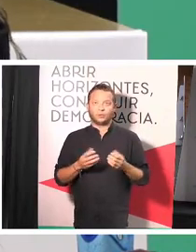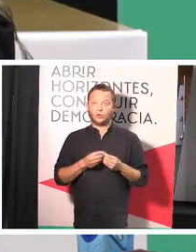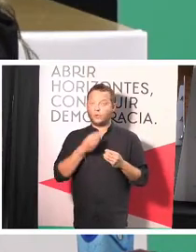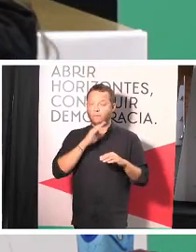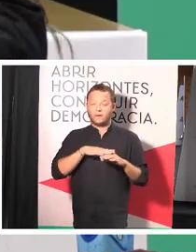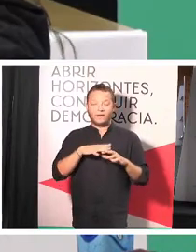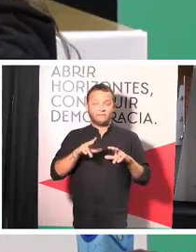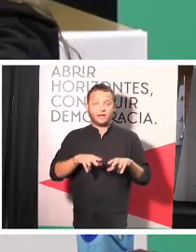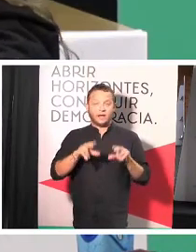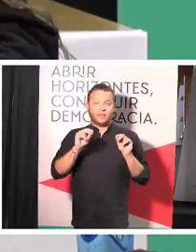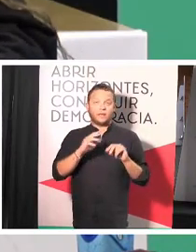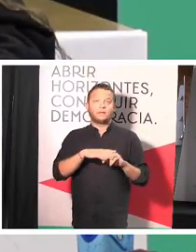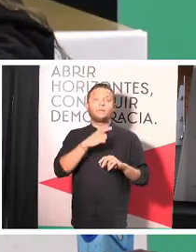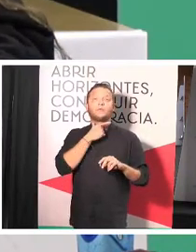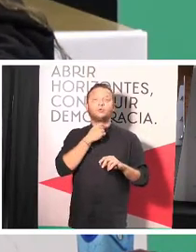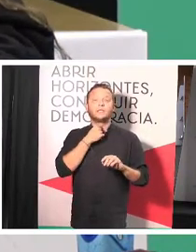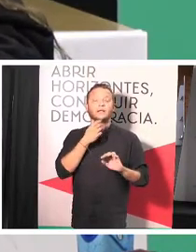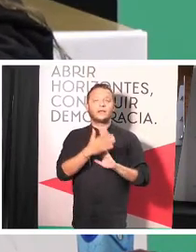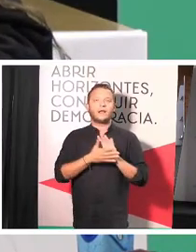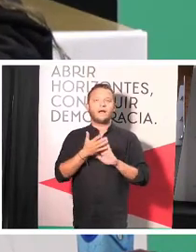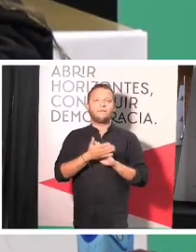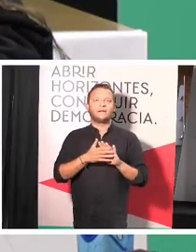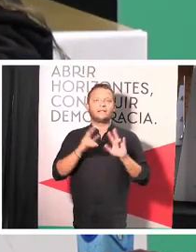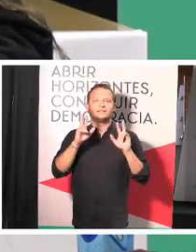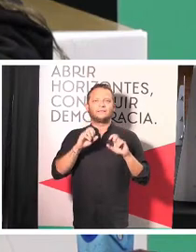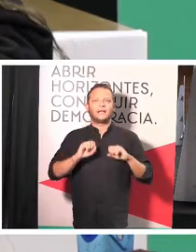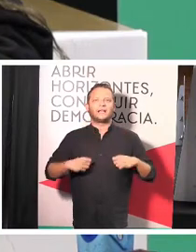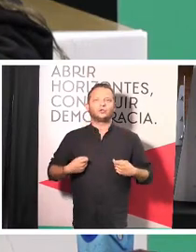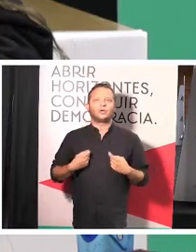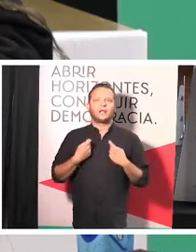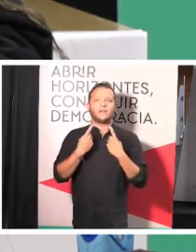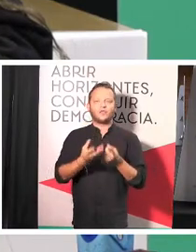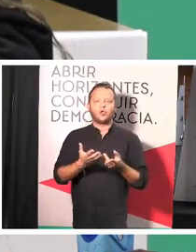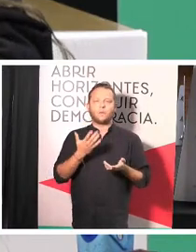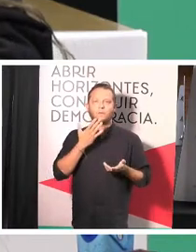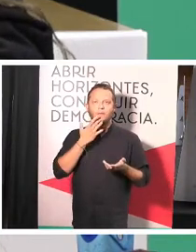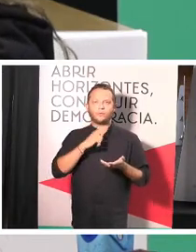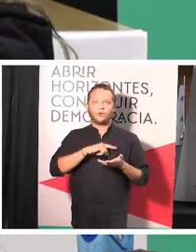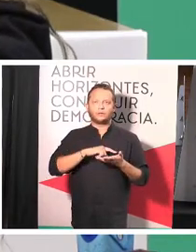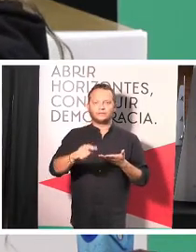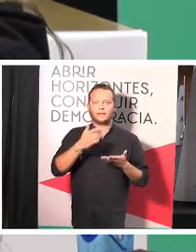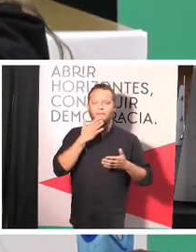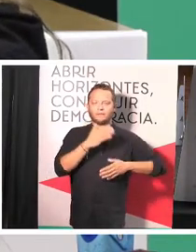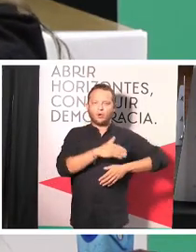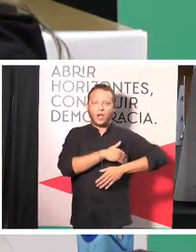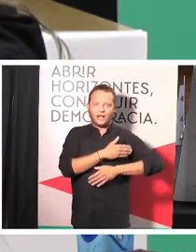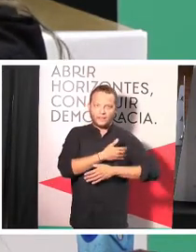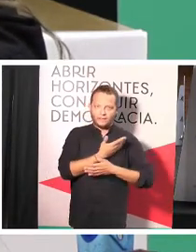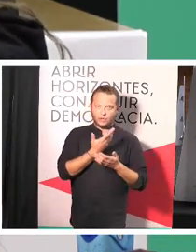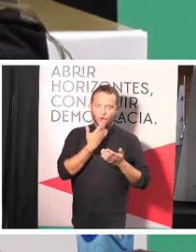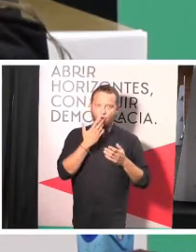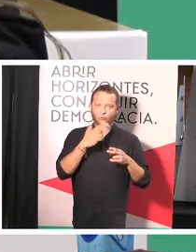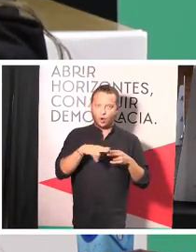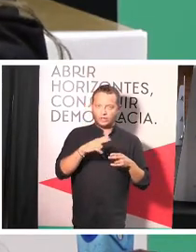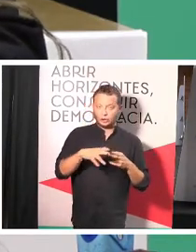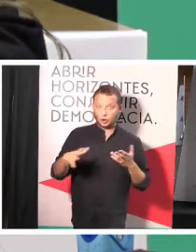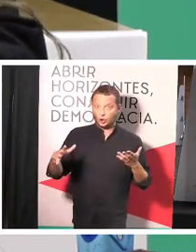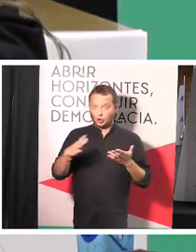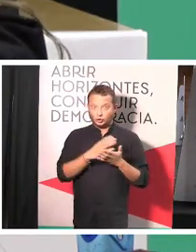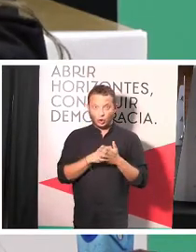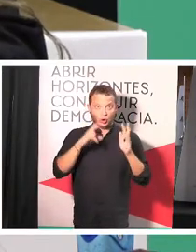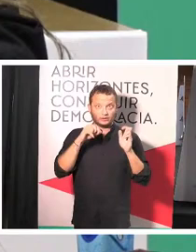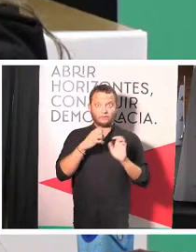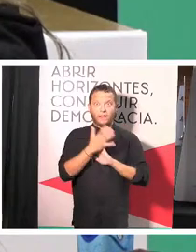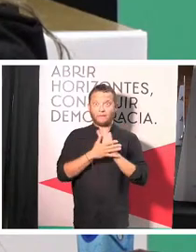Para finalizar, también me gustaría hablar de la naturalización del mensaje a nivel académico y político. En todo eso, como he